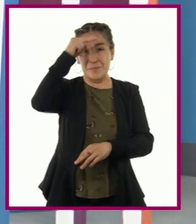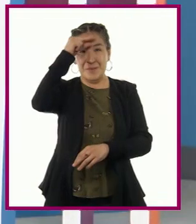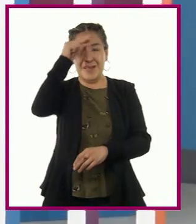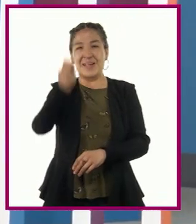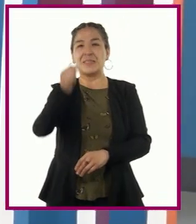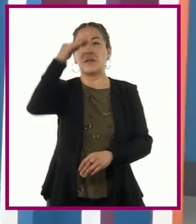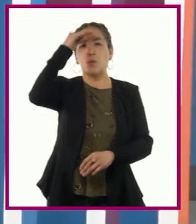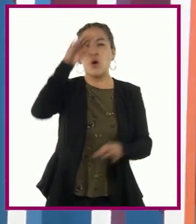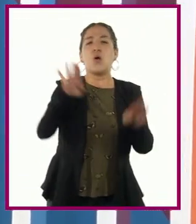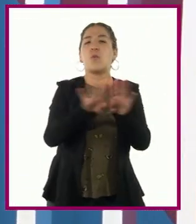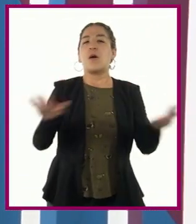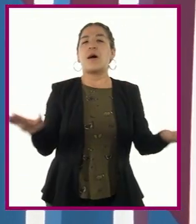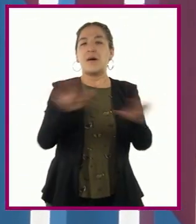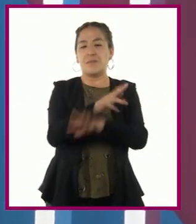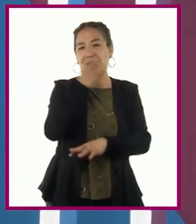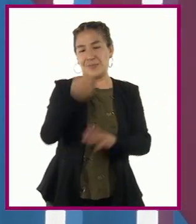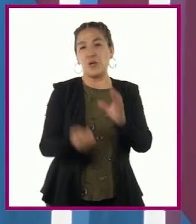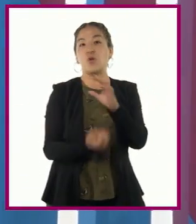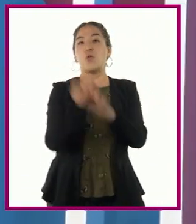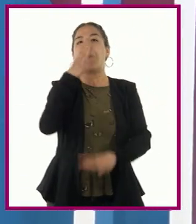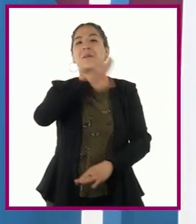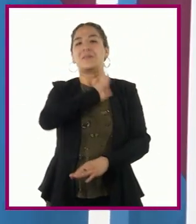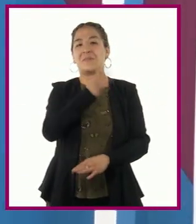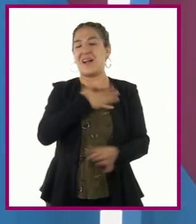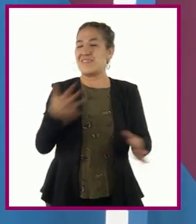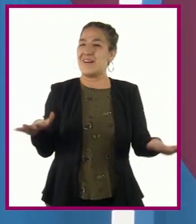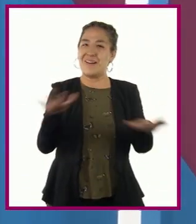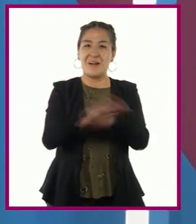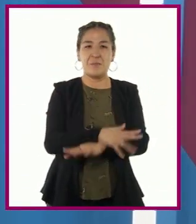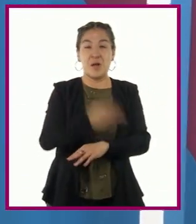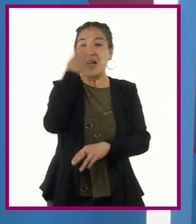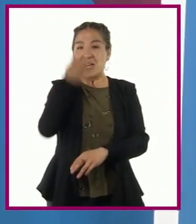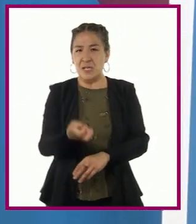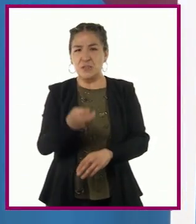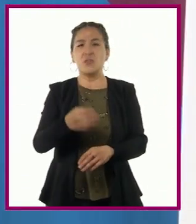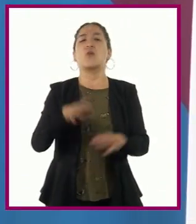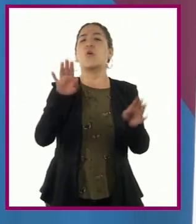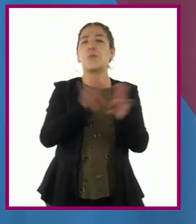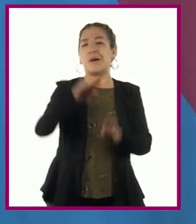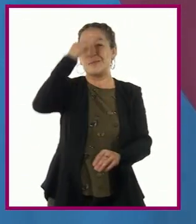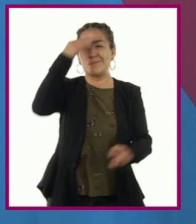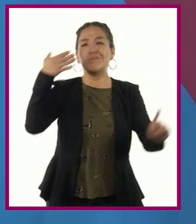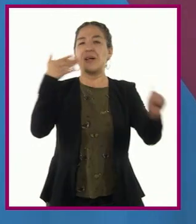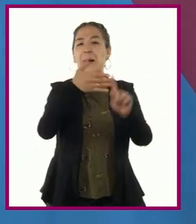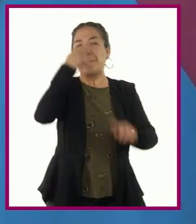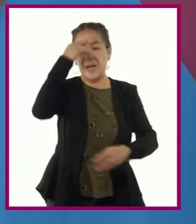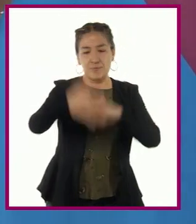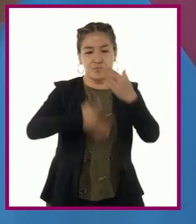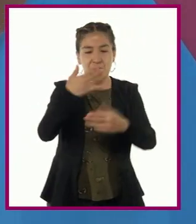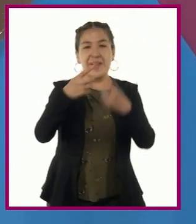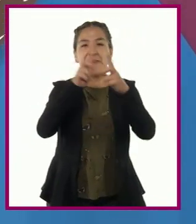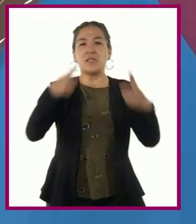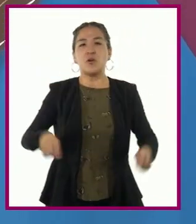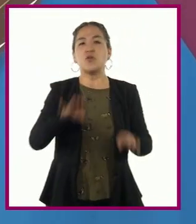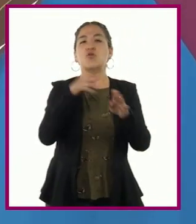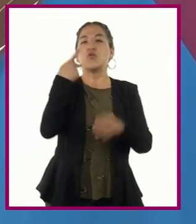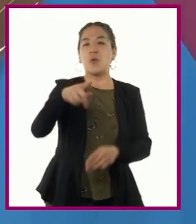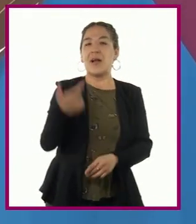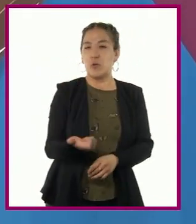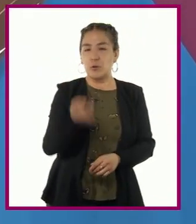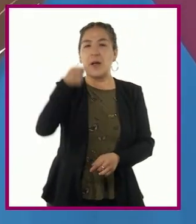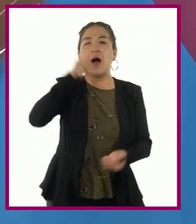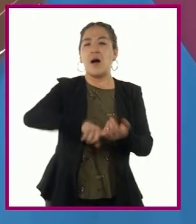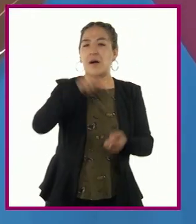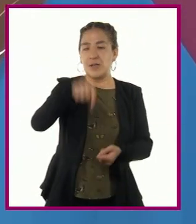medidas que transformaron a la Nueva España. Dichas medidas tenían el objetivo de desarrollar la economía novohispana y